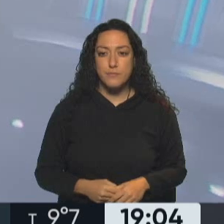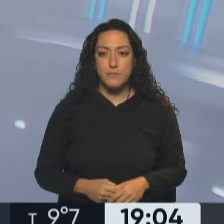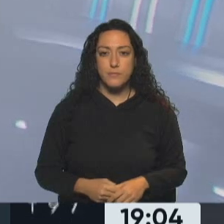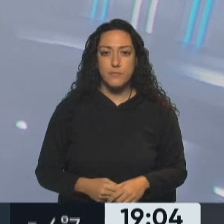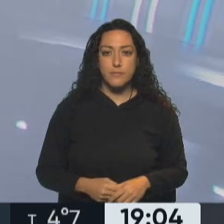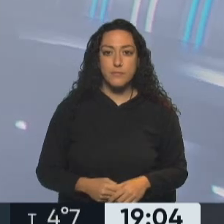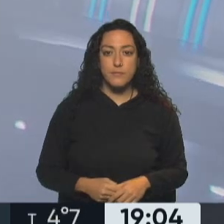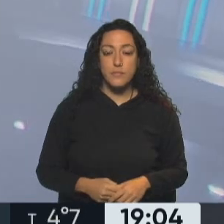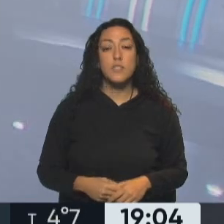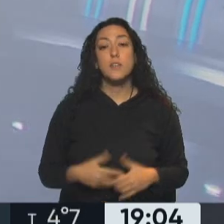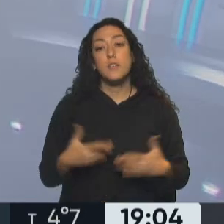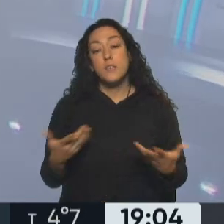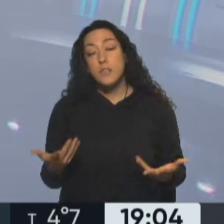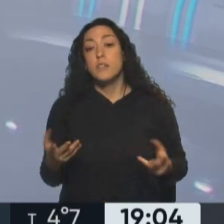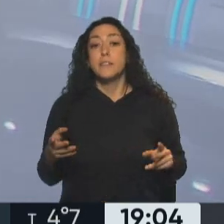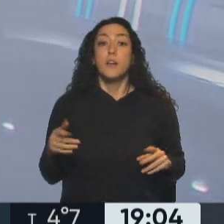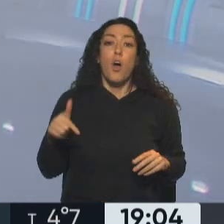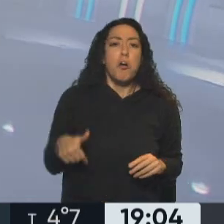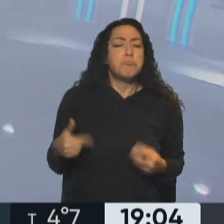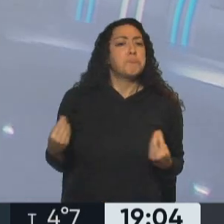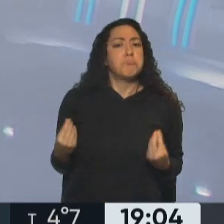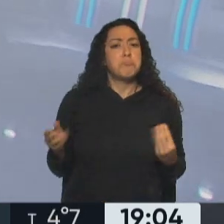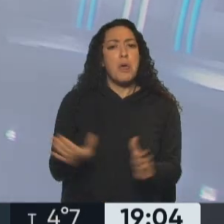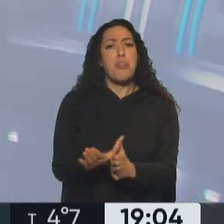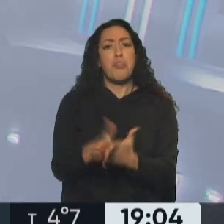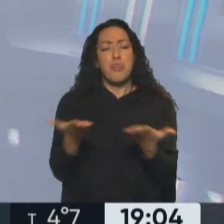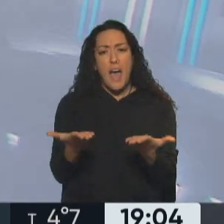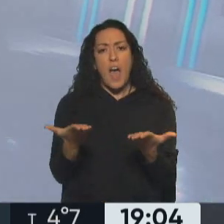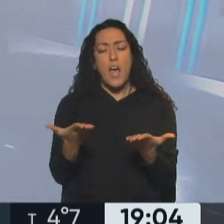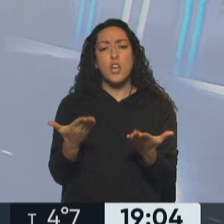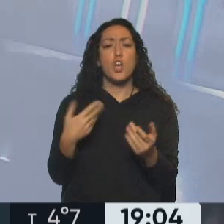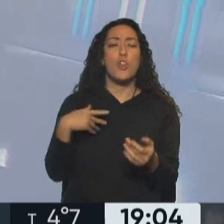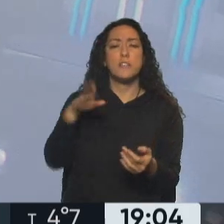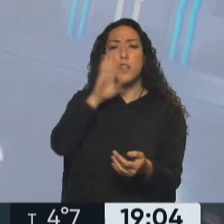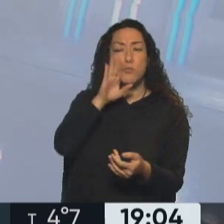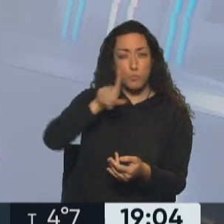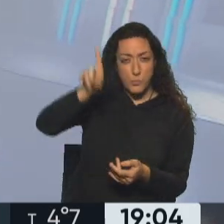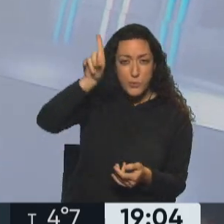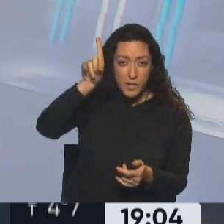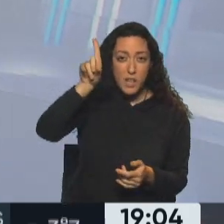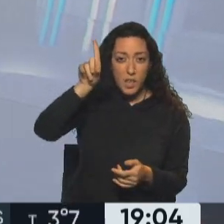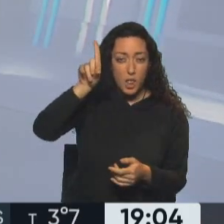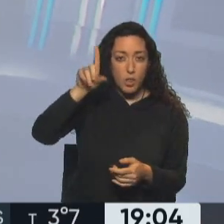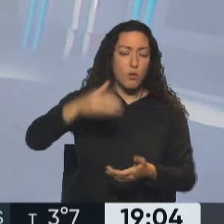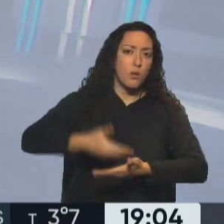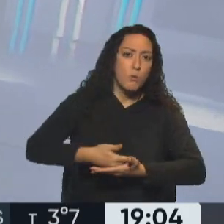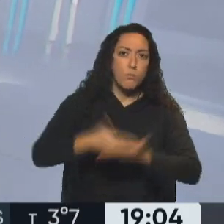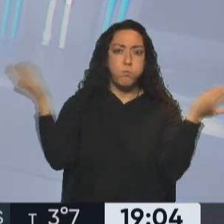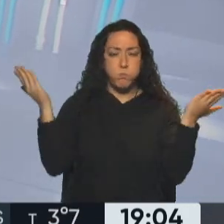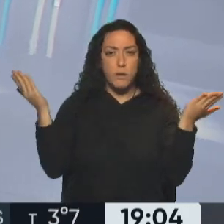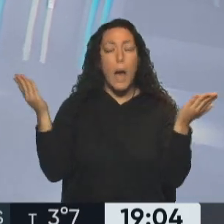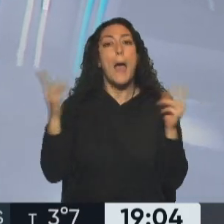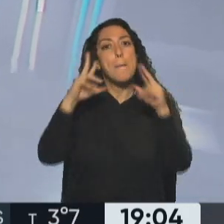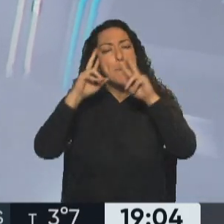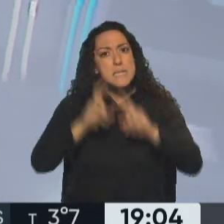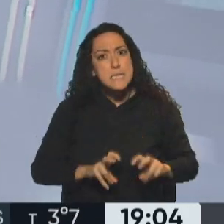el tema de jackson sale publicado en el diario 'new york times' y despierta una investigación